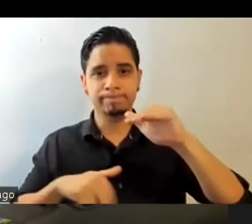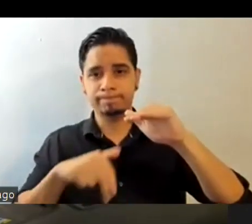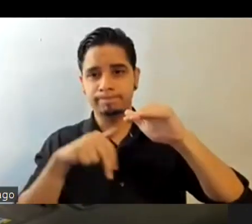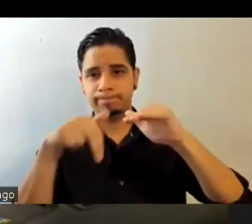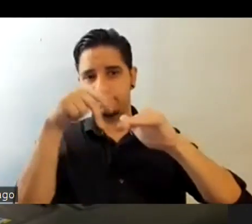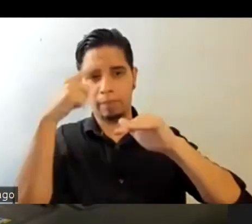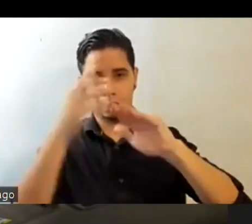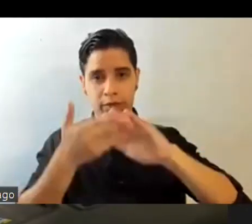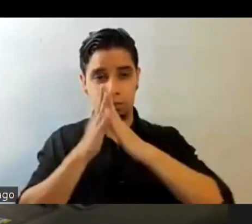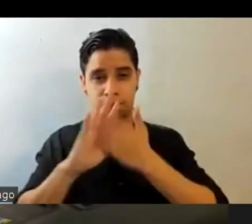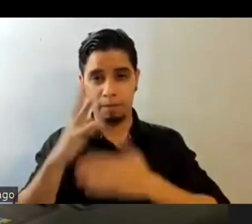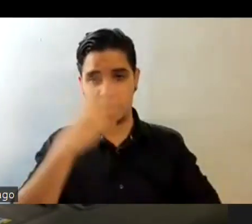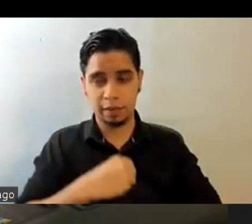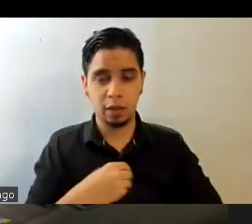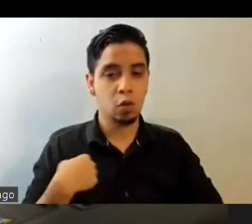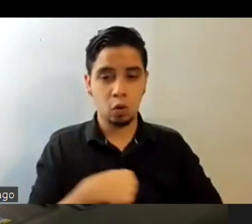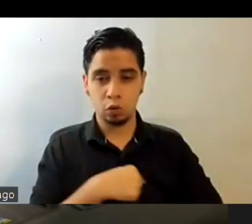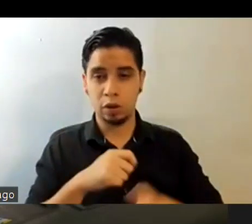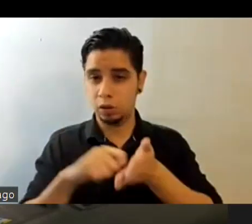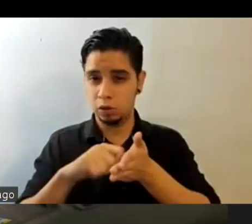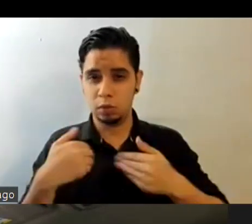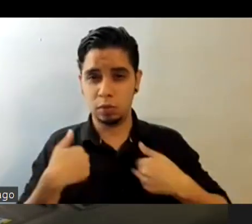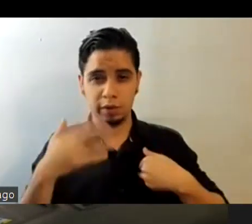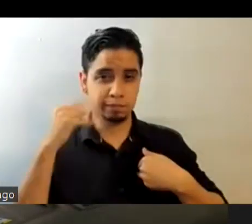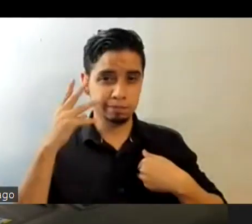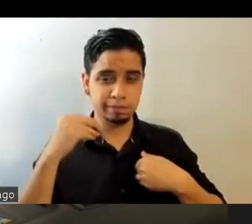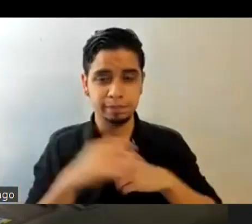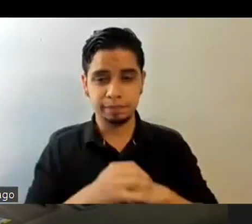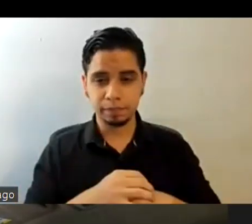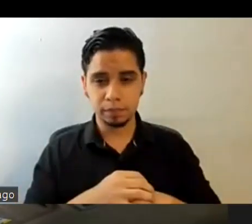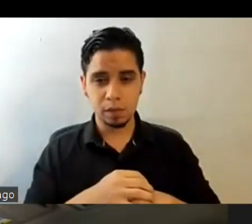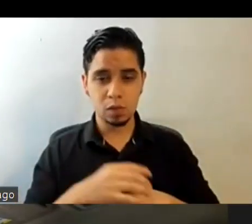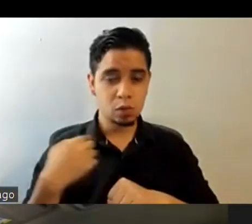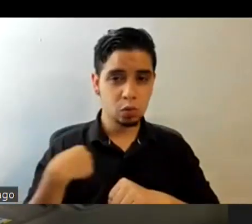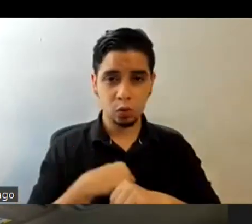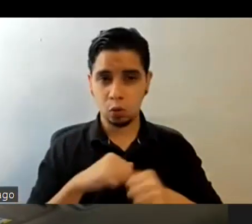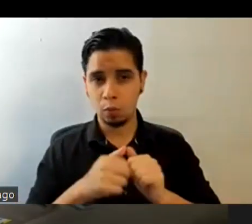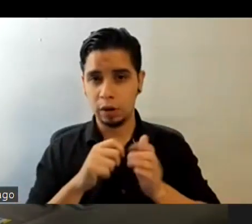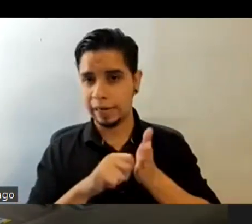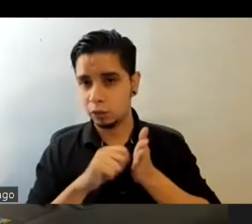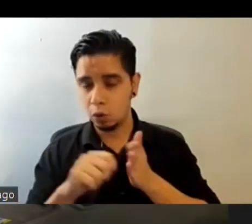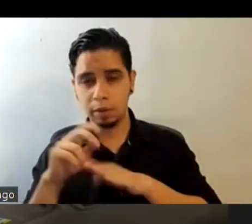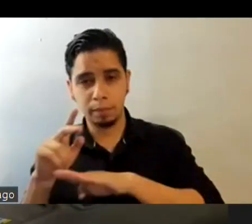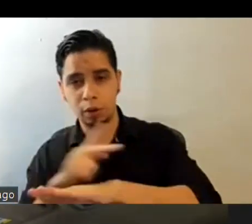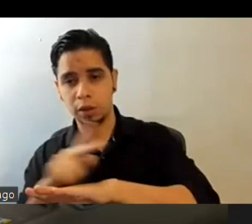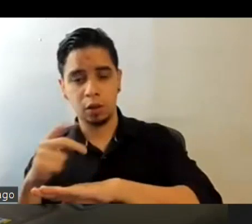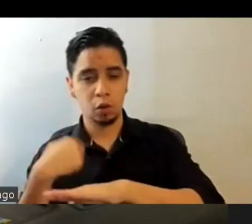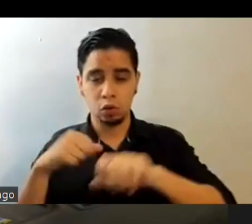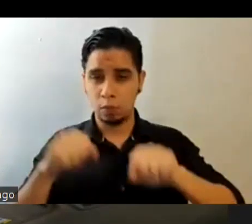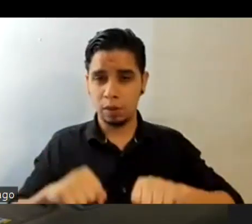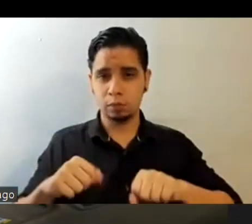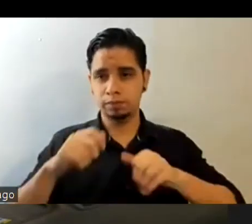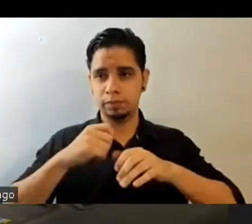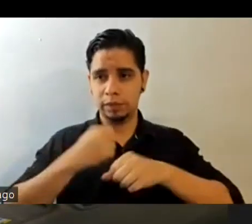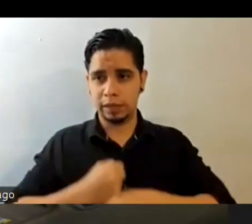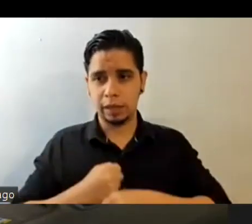escritores, pues tuvimos esa experiencia. Y como escritores y poetas, pues pudimos crear a base de esa experiencia.